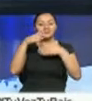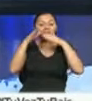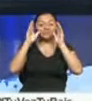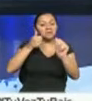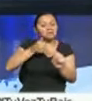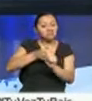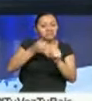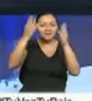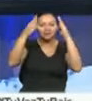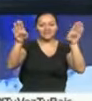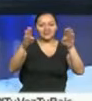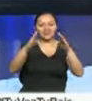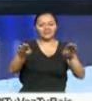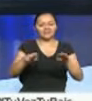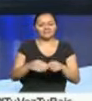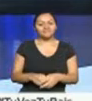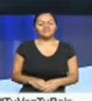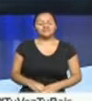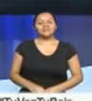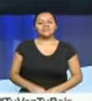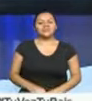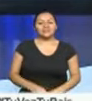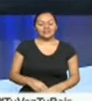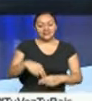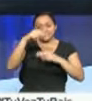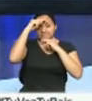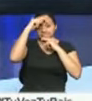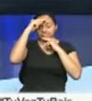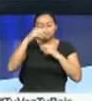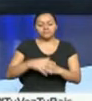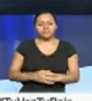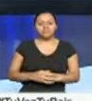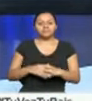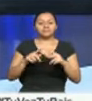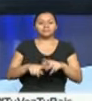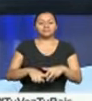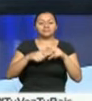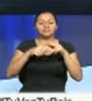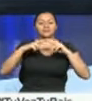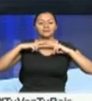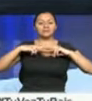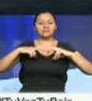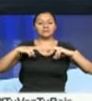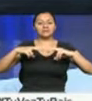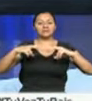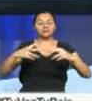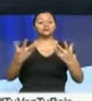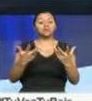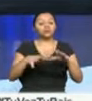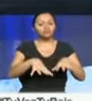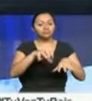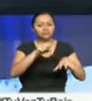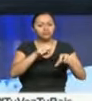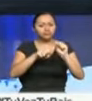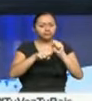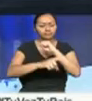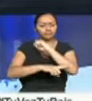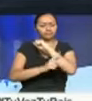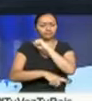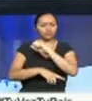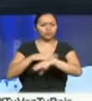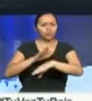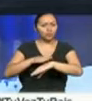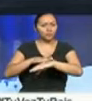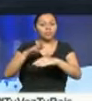vísperas de la Navidad. De inmediato damos paso con las noticias. Iniciaron las investigaciones para ubicar y sancionar a los responsables